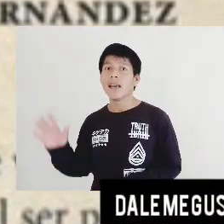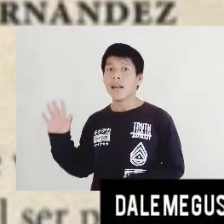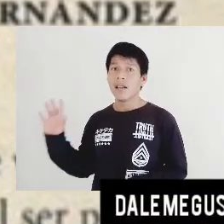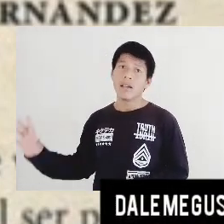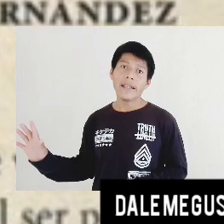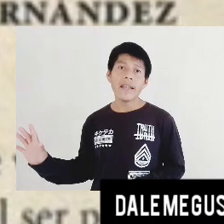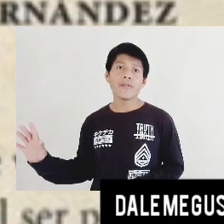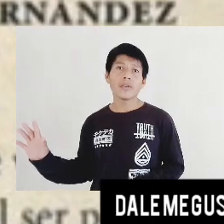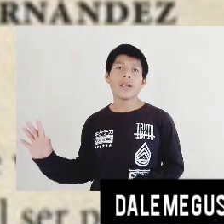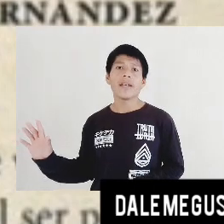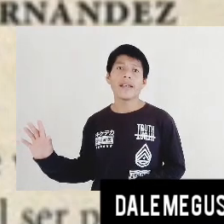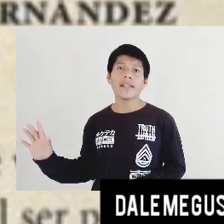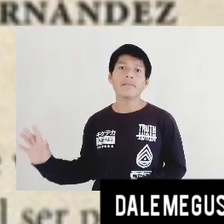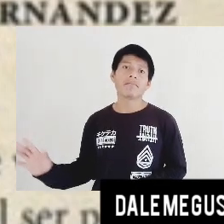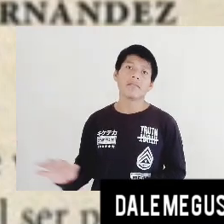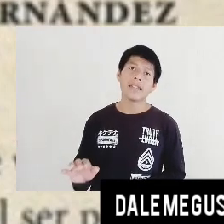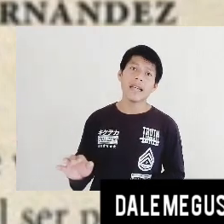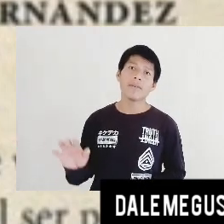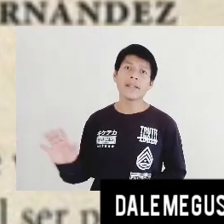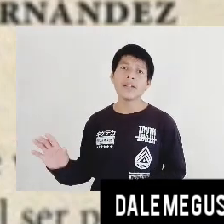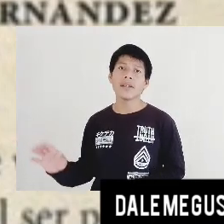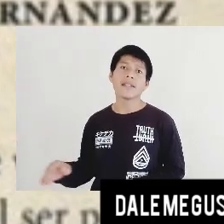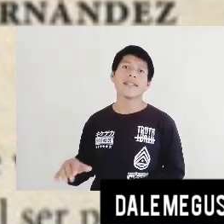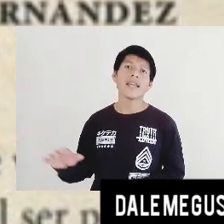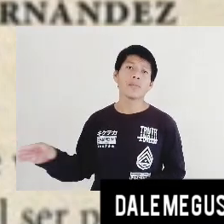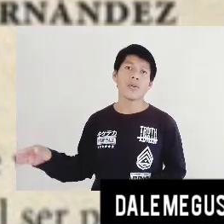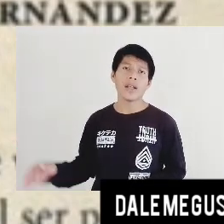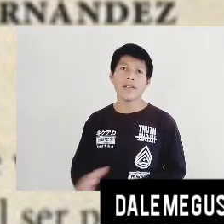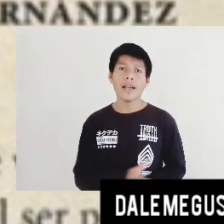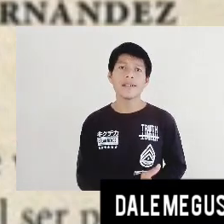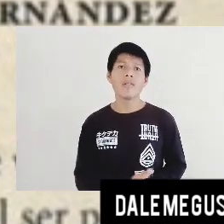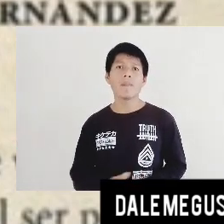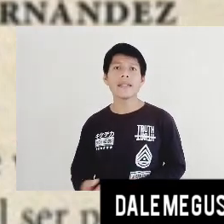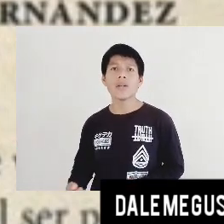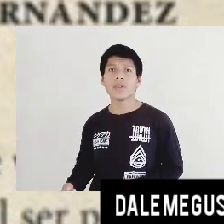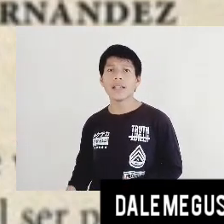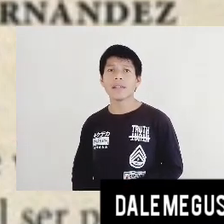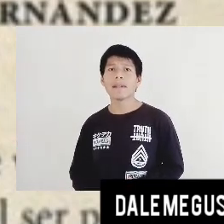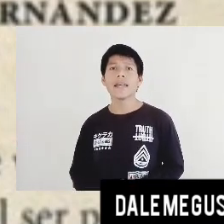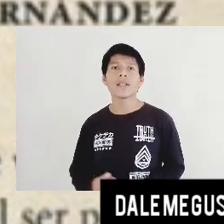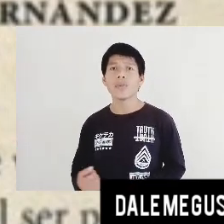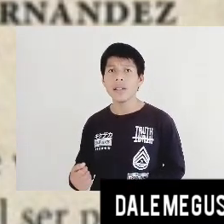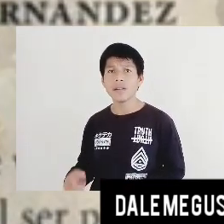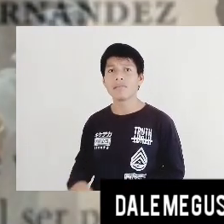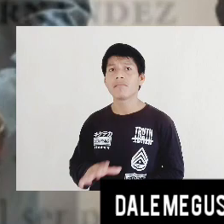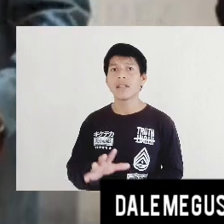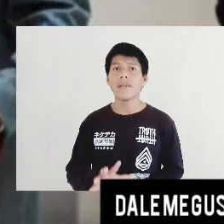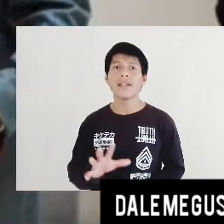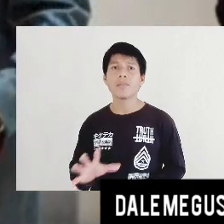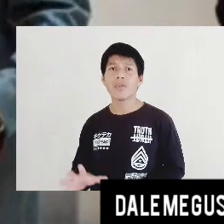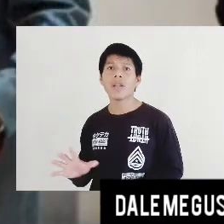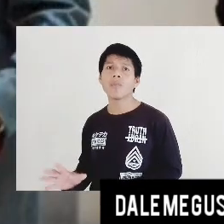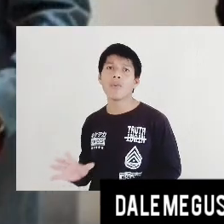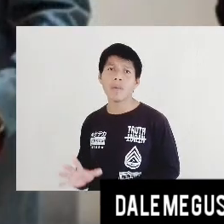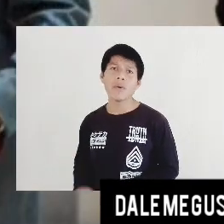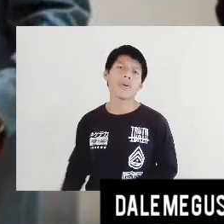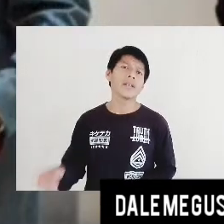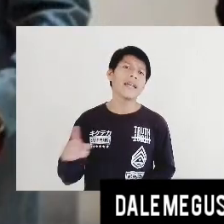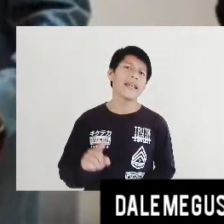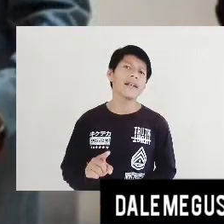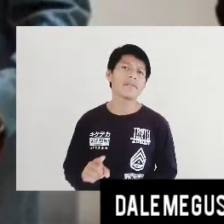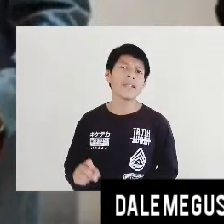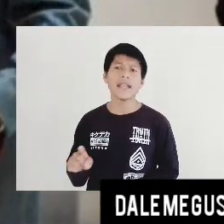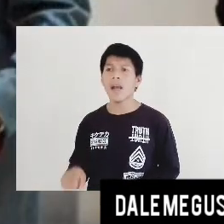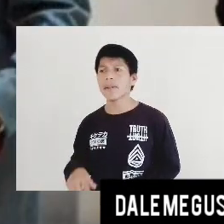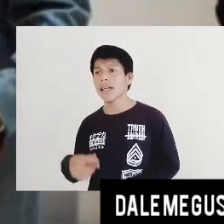simplemente le da difusión a la derecha y que el cual, señores, se está desmoronando. Así como pasan los días, pasan las horas, se va desmoronando poco a poco.